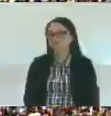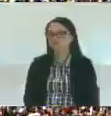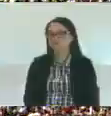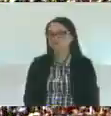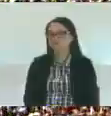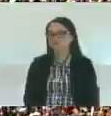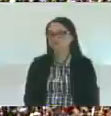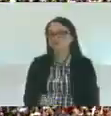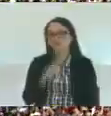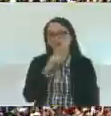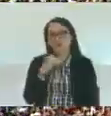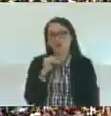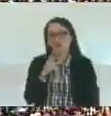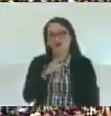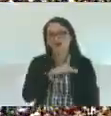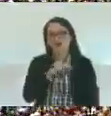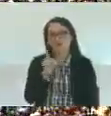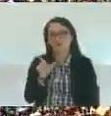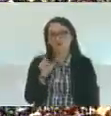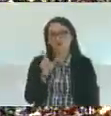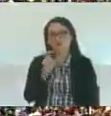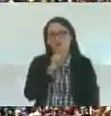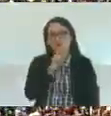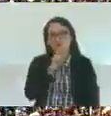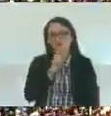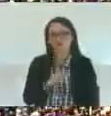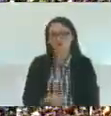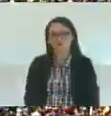Los que tienen carné del PSUV.